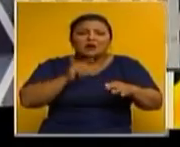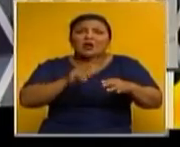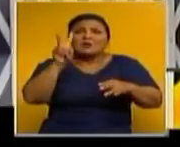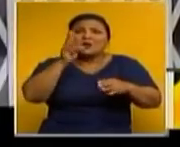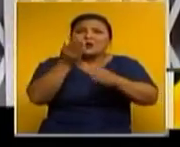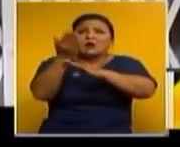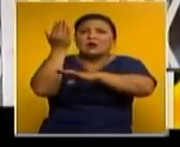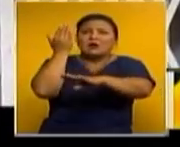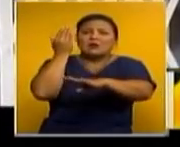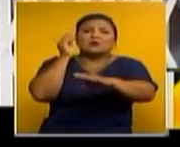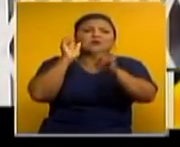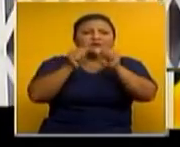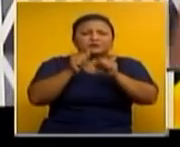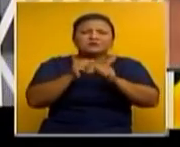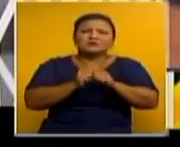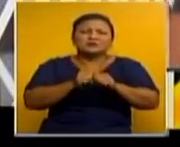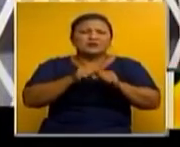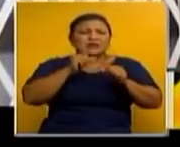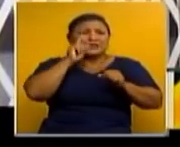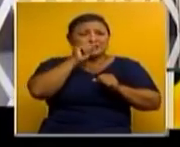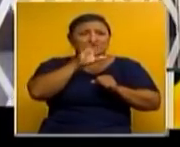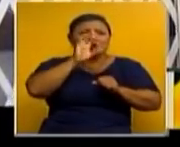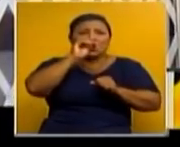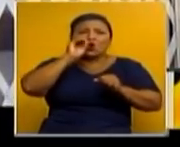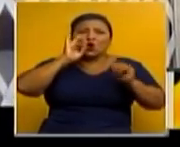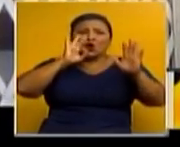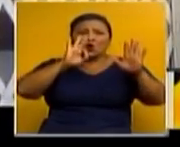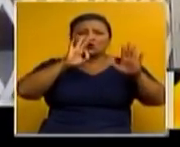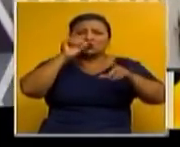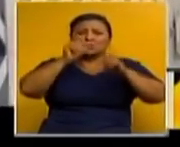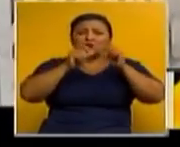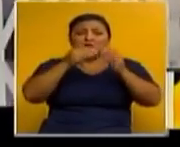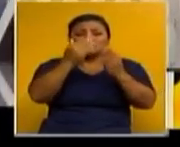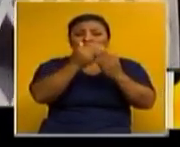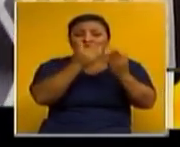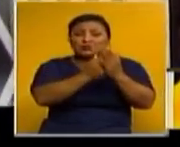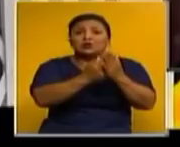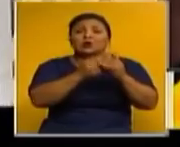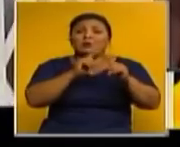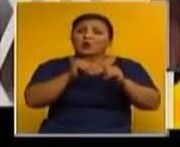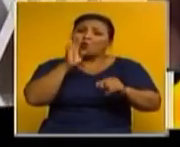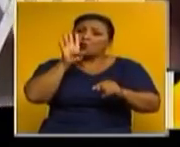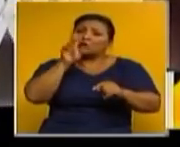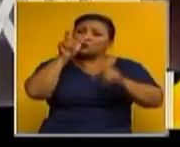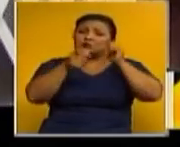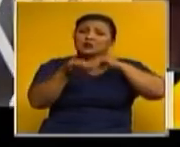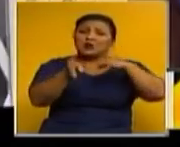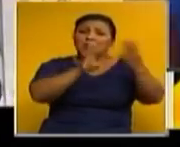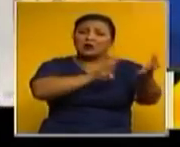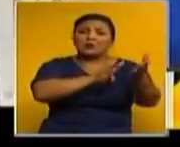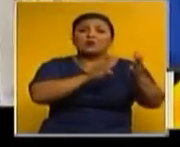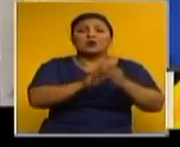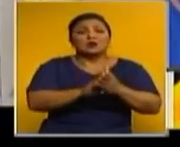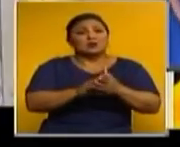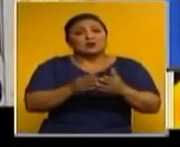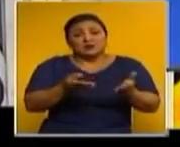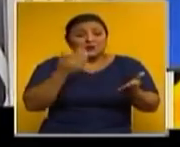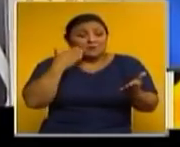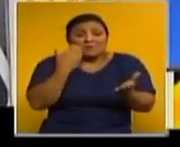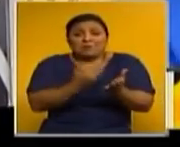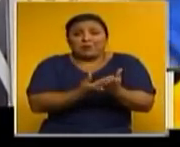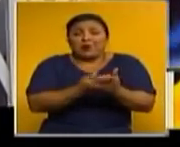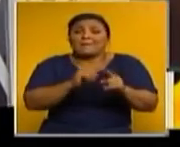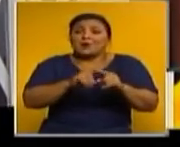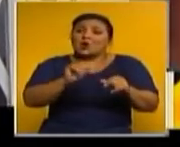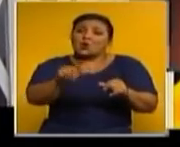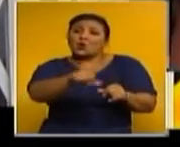pasado, si de los 108 personas que teníamos en el padrón, 4 han fallecido. Esas las podemos certificar. Las